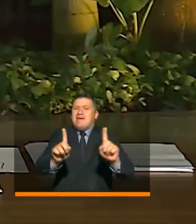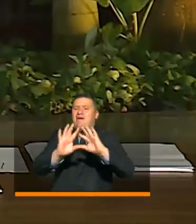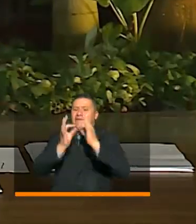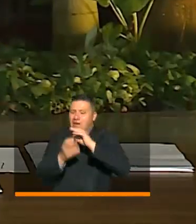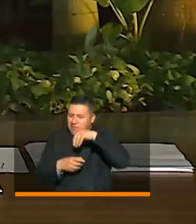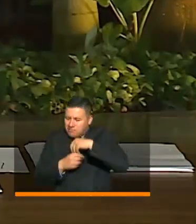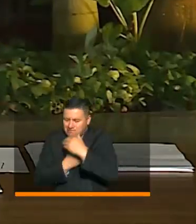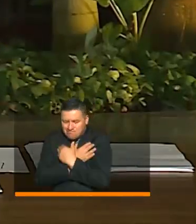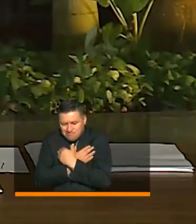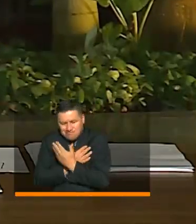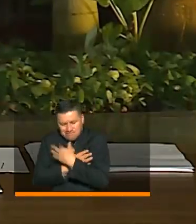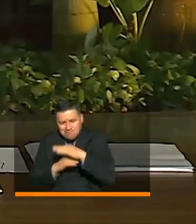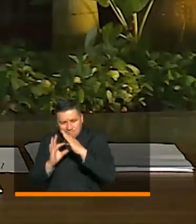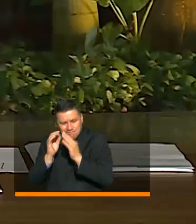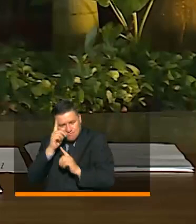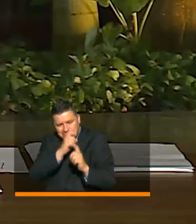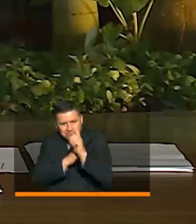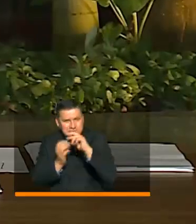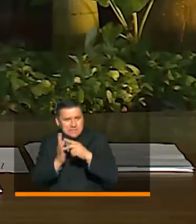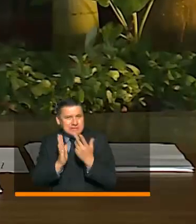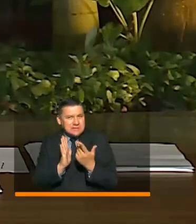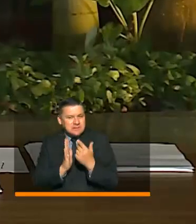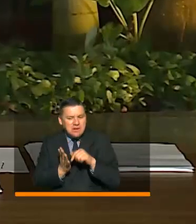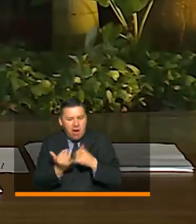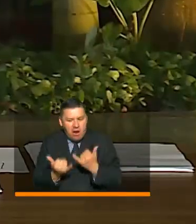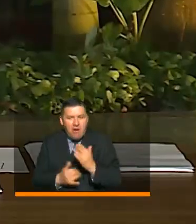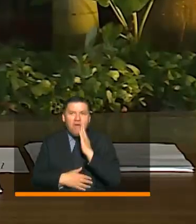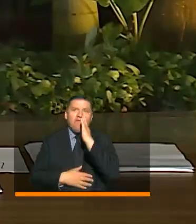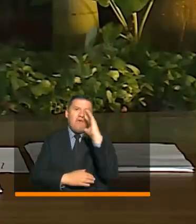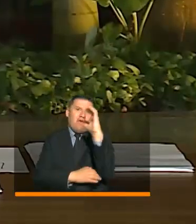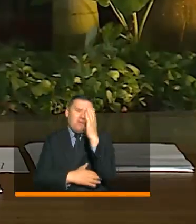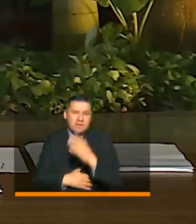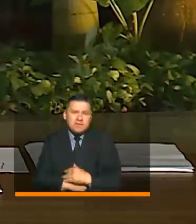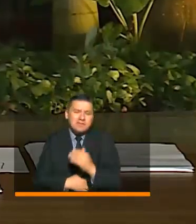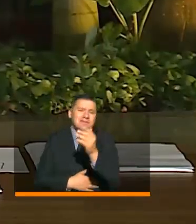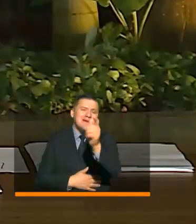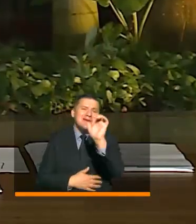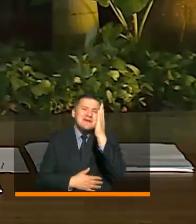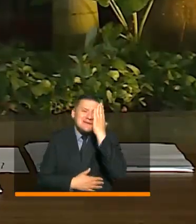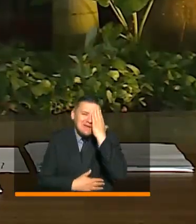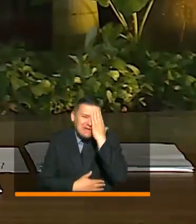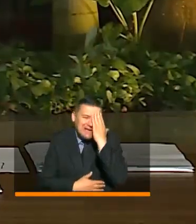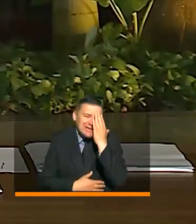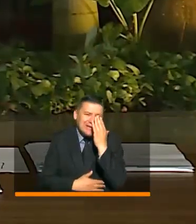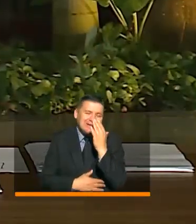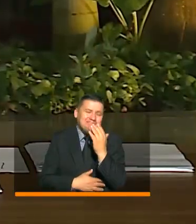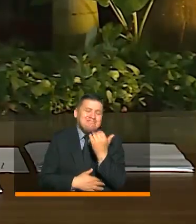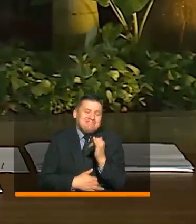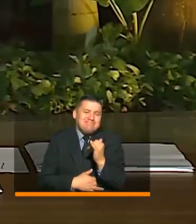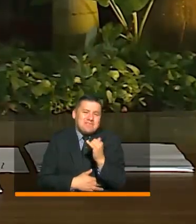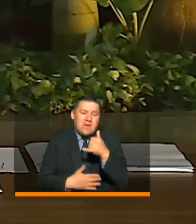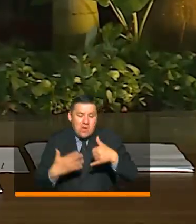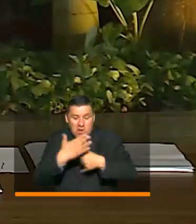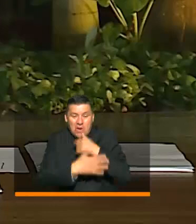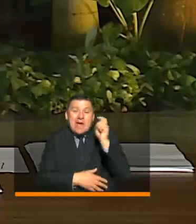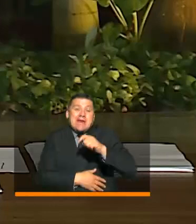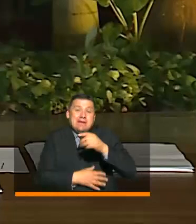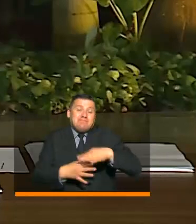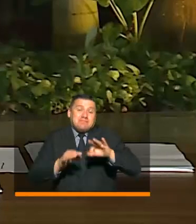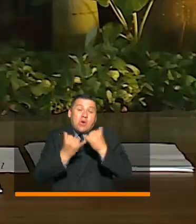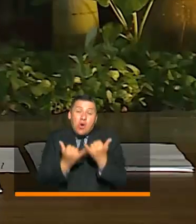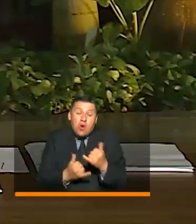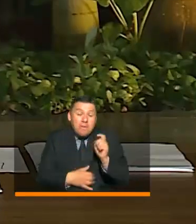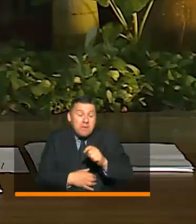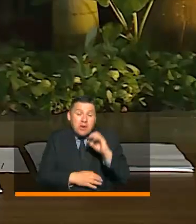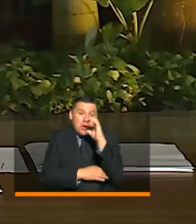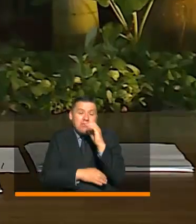familias estamos reflexionando sobre el presente y el futuro de nuestro país. Sabemos que este país necesita hoy más